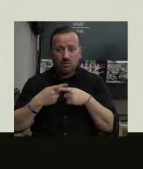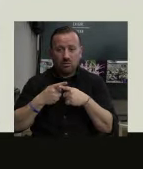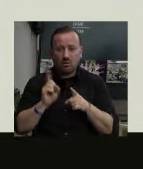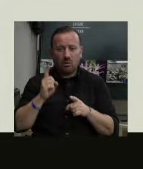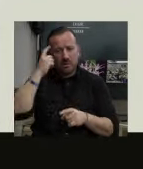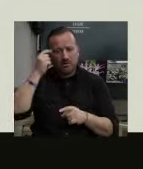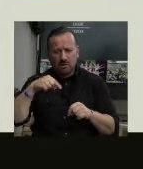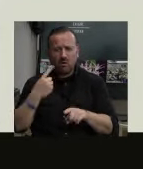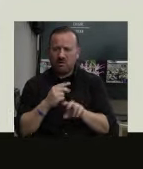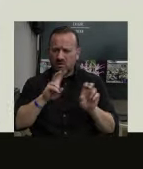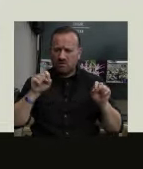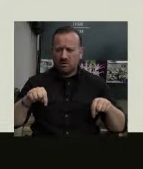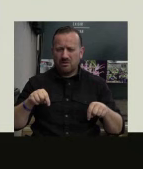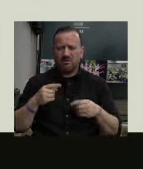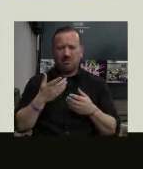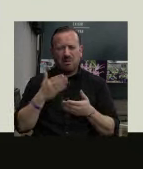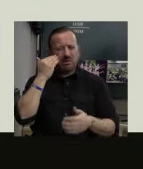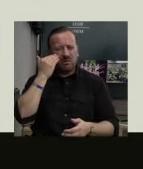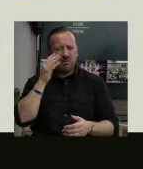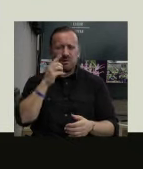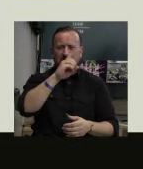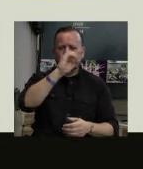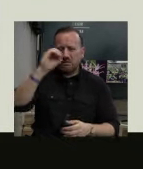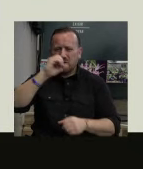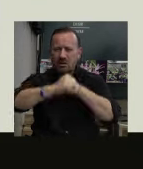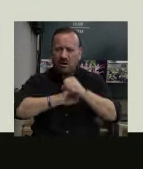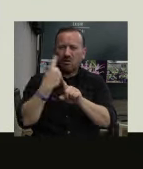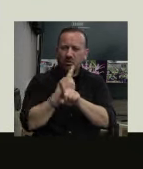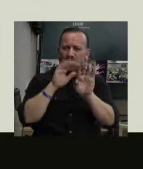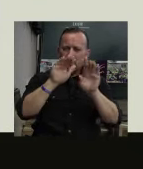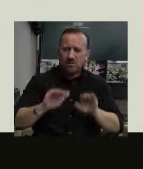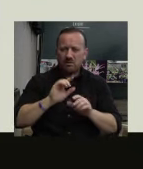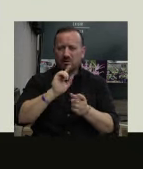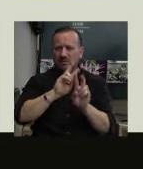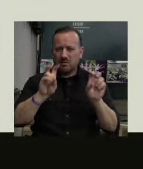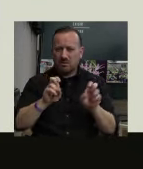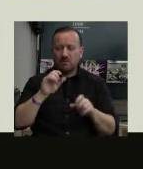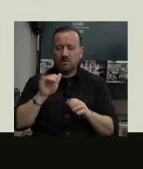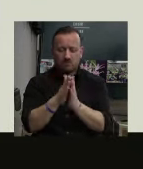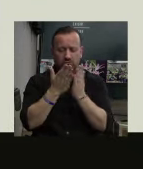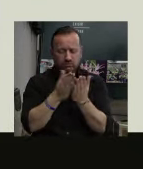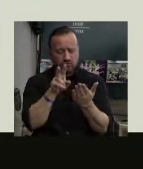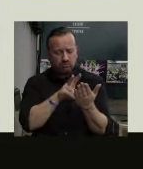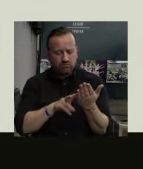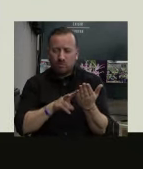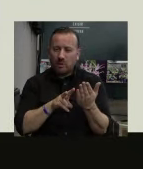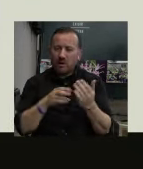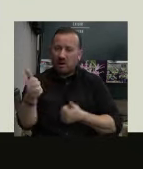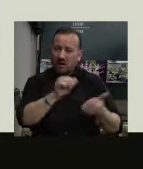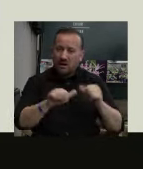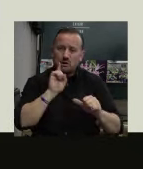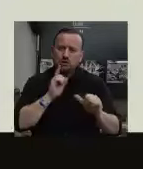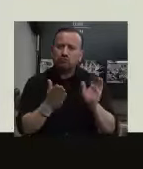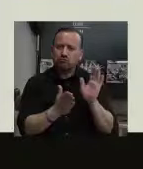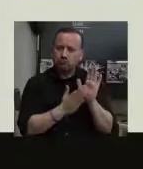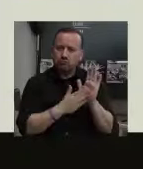ahora son casi 100 años que se está hablando de esto en la literatura científica hay Rastros de la